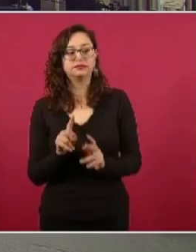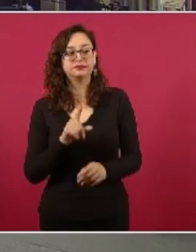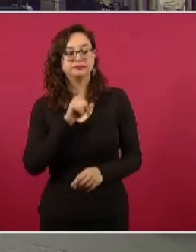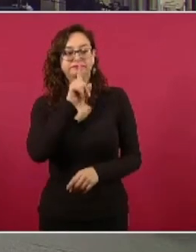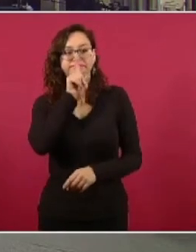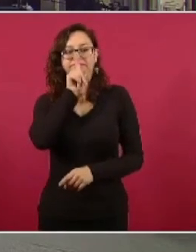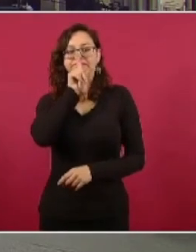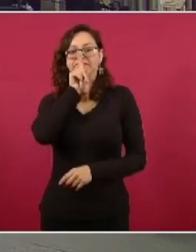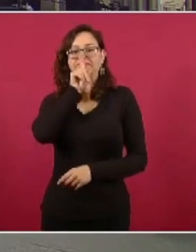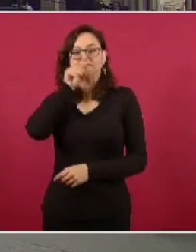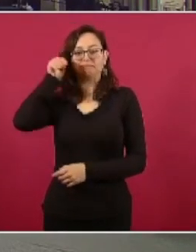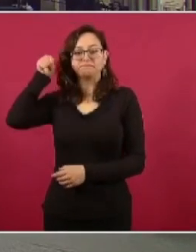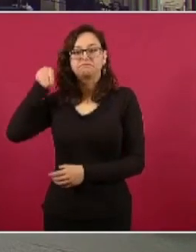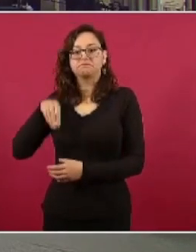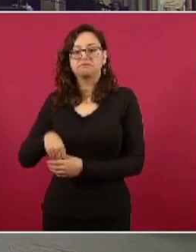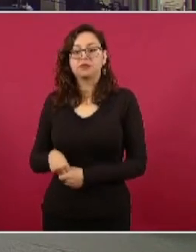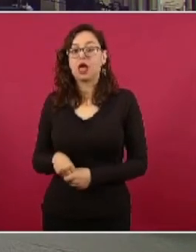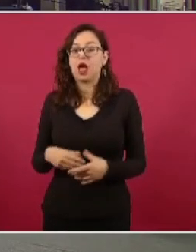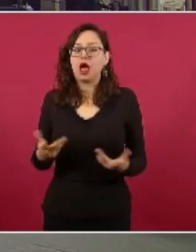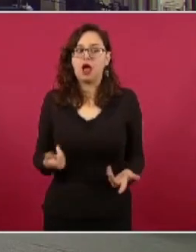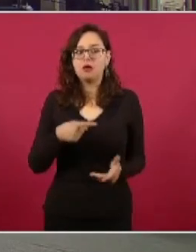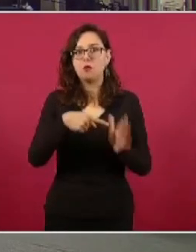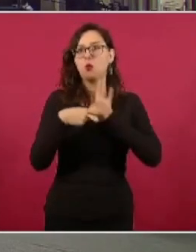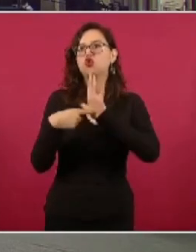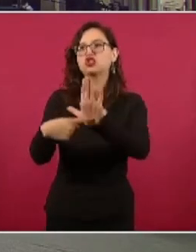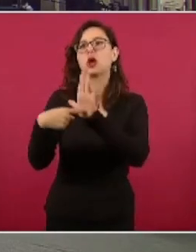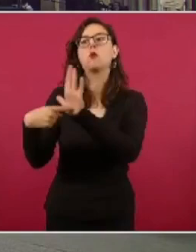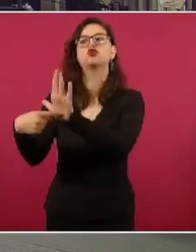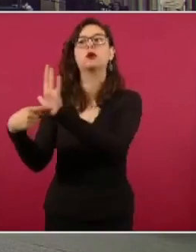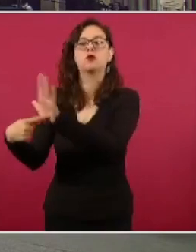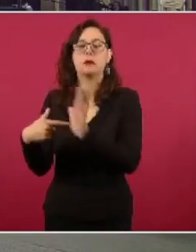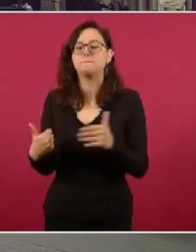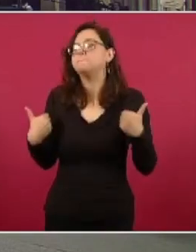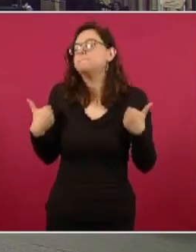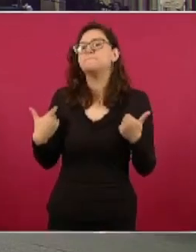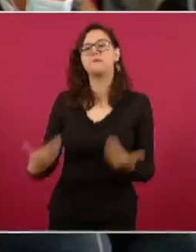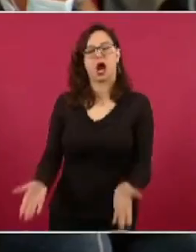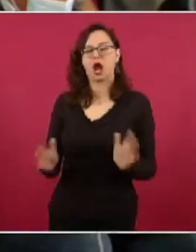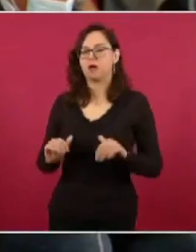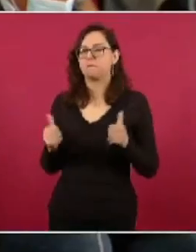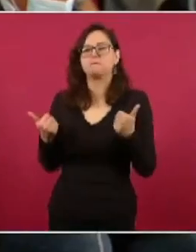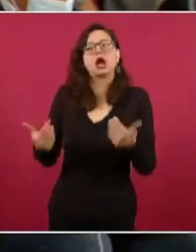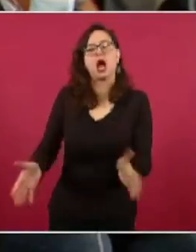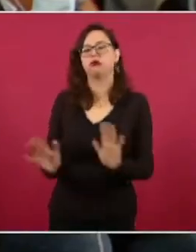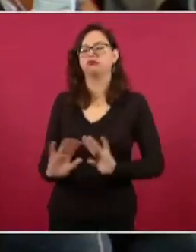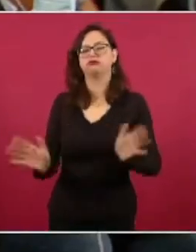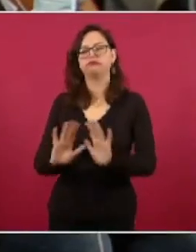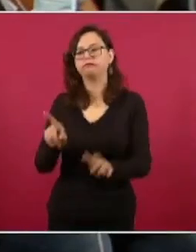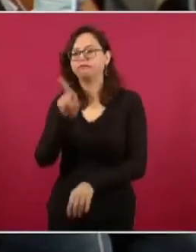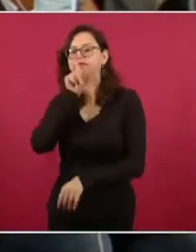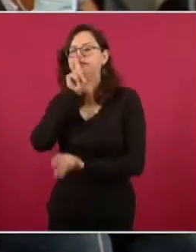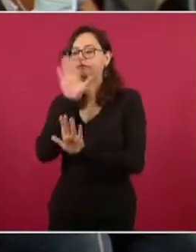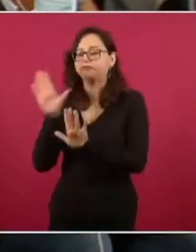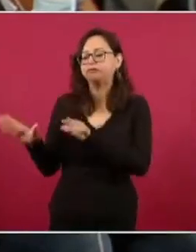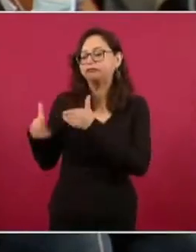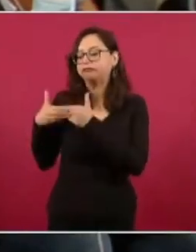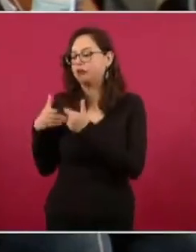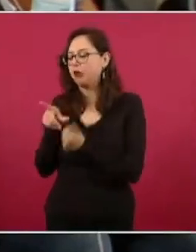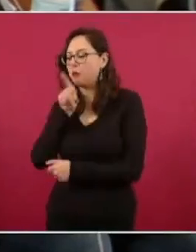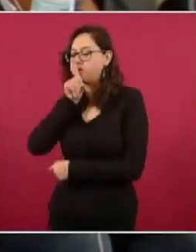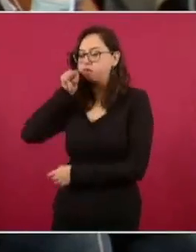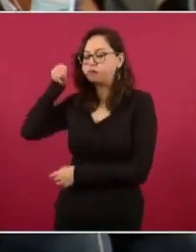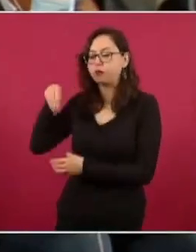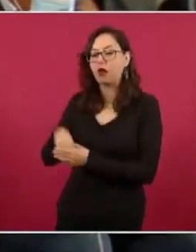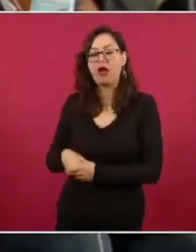que existía, diciendo que no querían hacer apología de estos crímenes y de la violencia. Ahora hacen lo contrario, presidente, no sé si